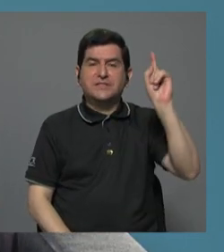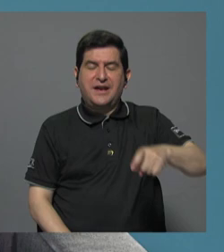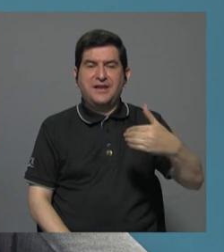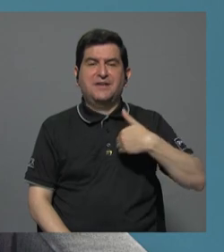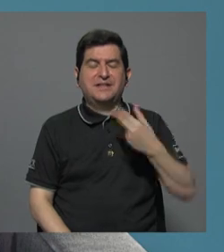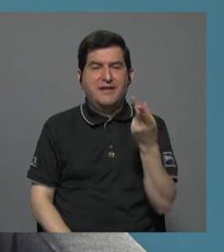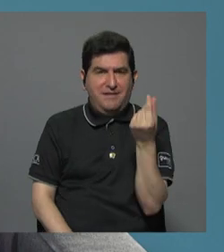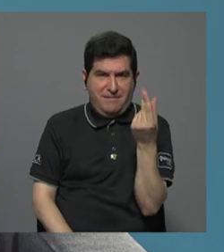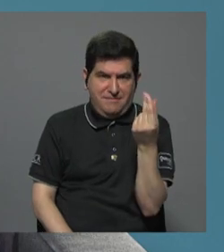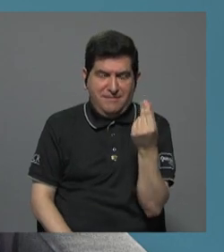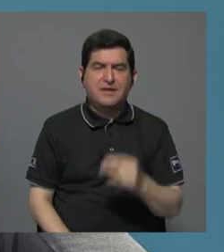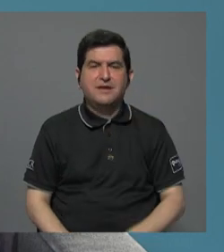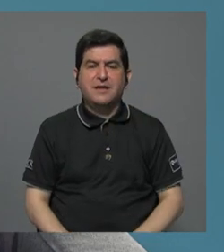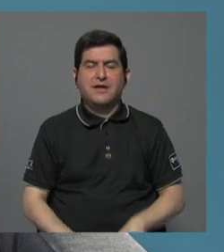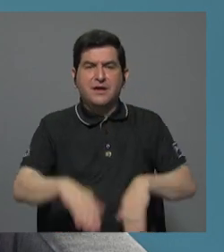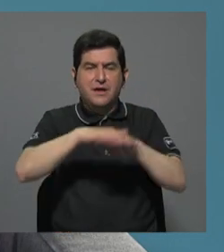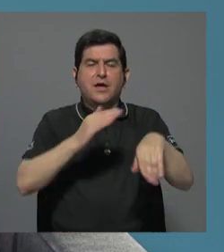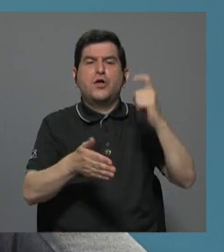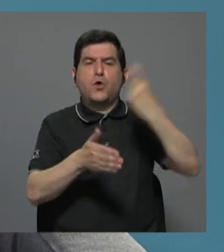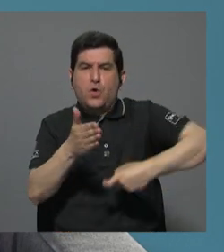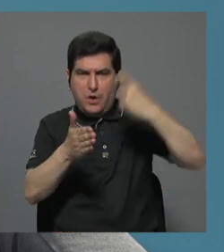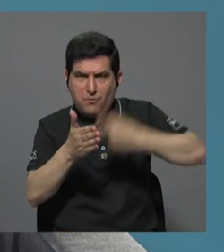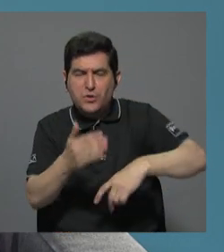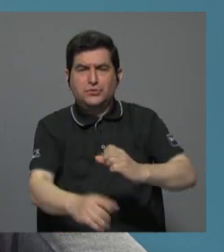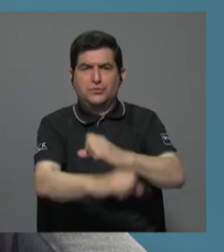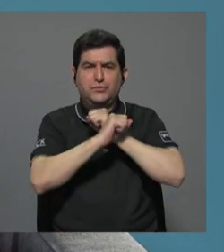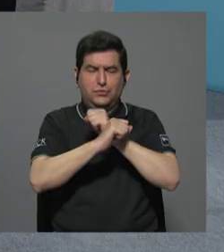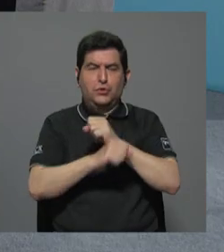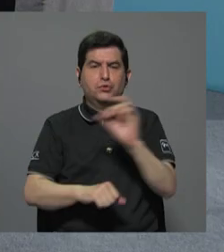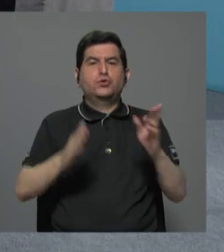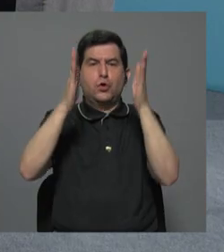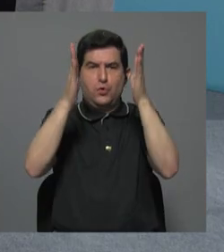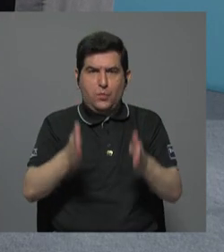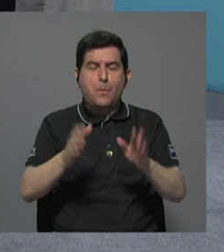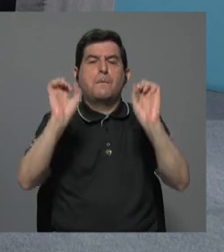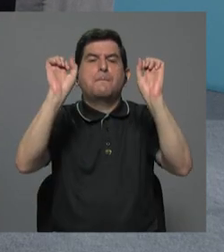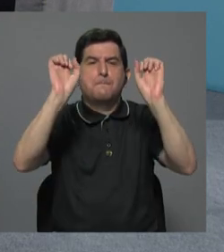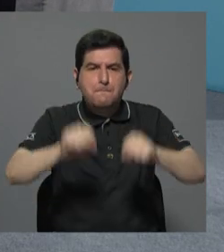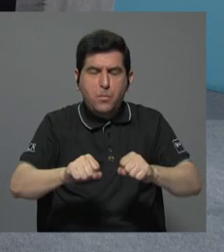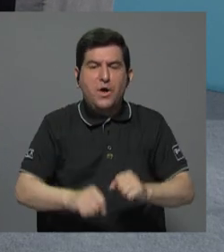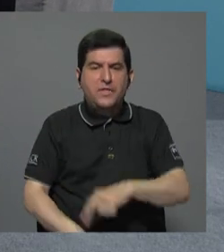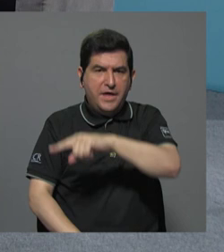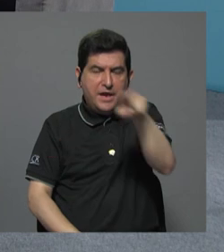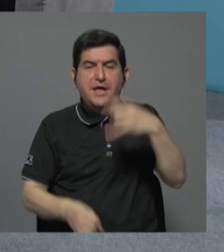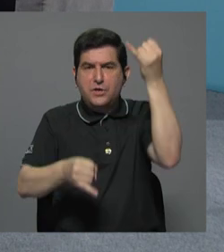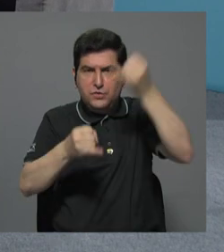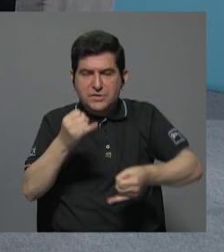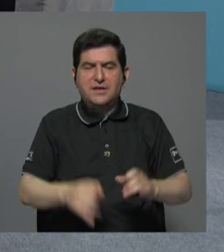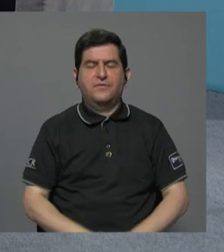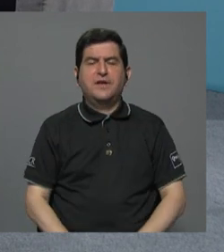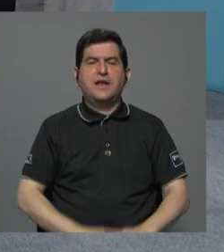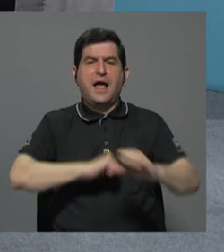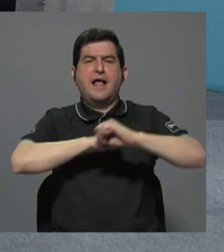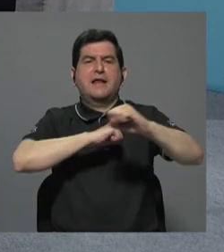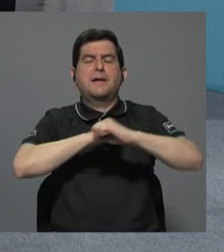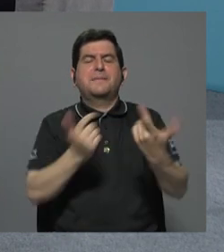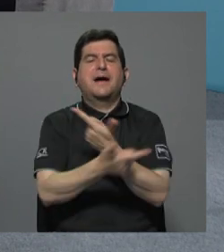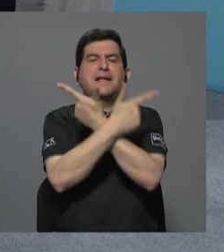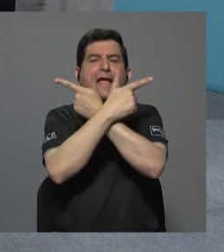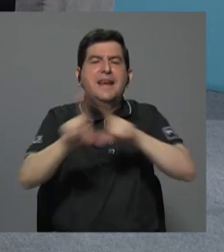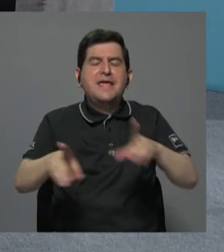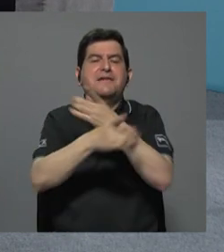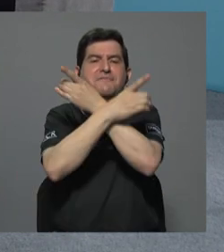tener su dinero que es a base de impuestos garantizando que los costarricenses sean los que al final puedan gozar de una campaña libre y